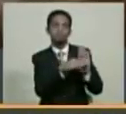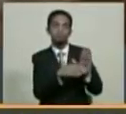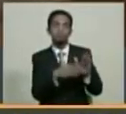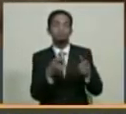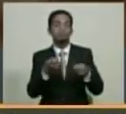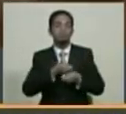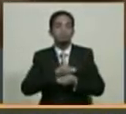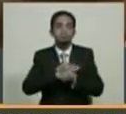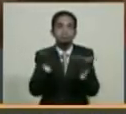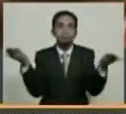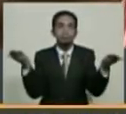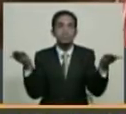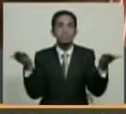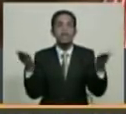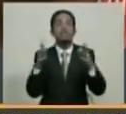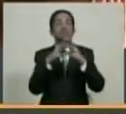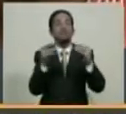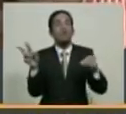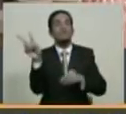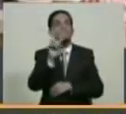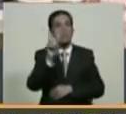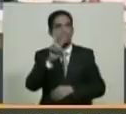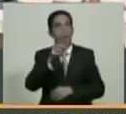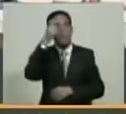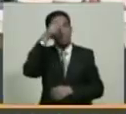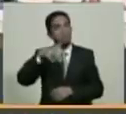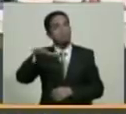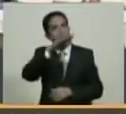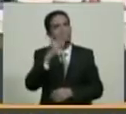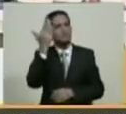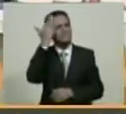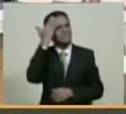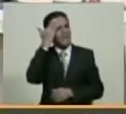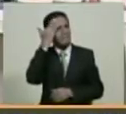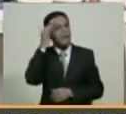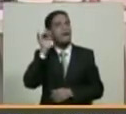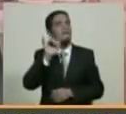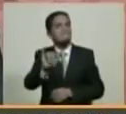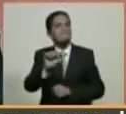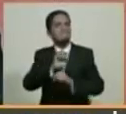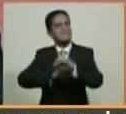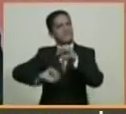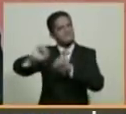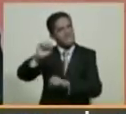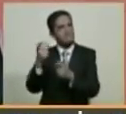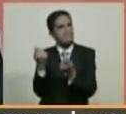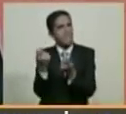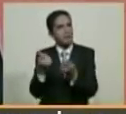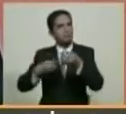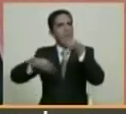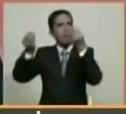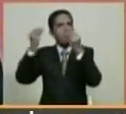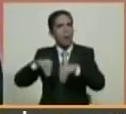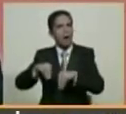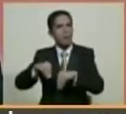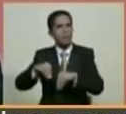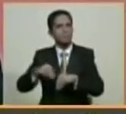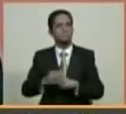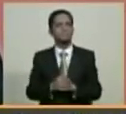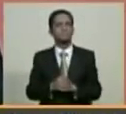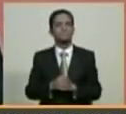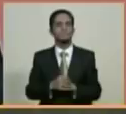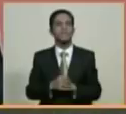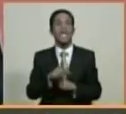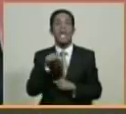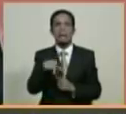para que el país, sobre todo el pueblo, se empodere y defienda los precios acordados. El éxito de la